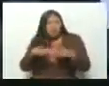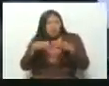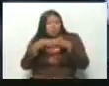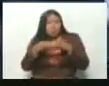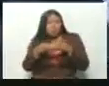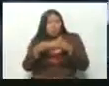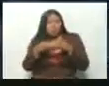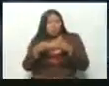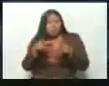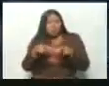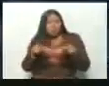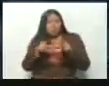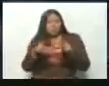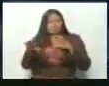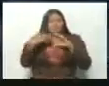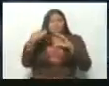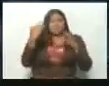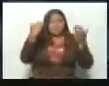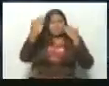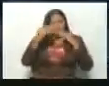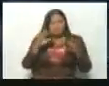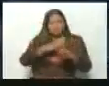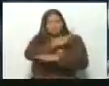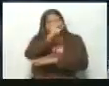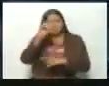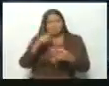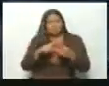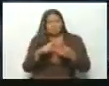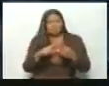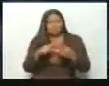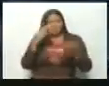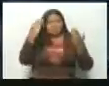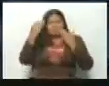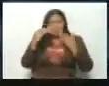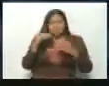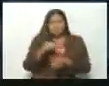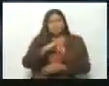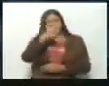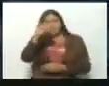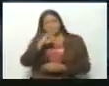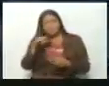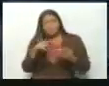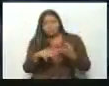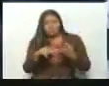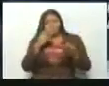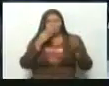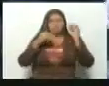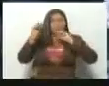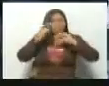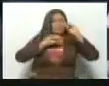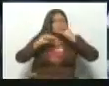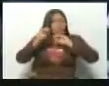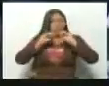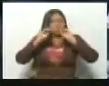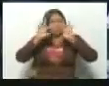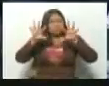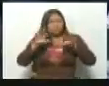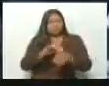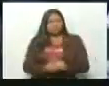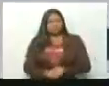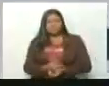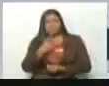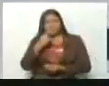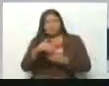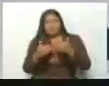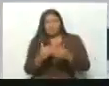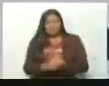sumamente importante. Mira, aquí nos están mandando saludos de Barquisimeto, nos están mandando saludos del estado Zulia, así que besitos de coco con piña, como decimos.